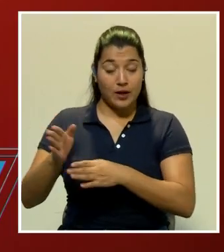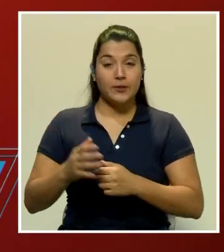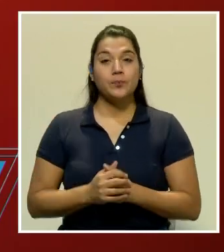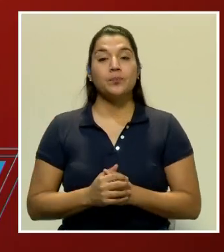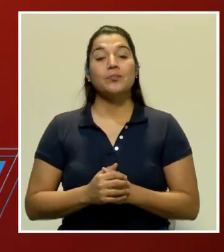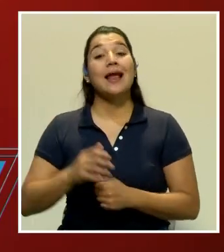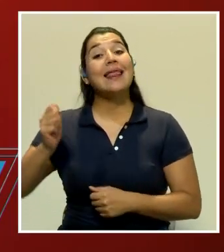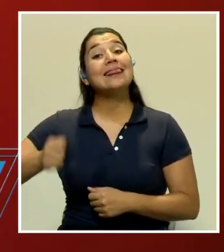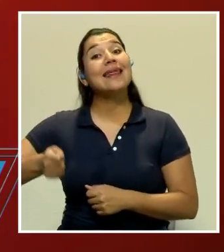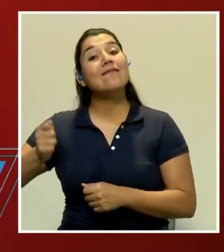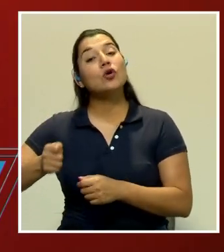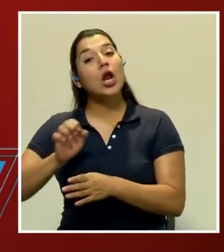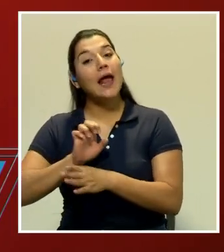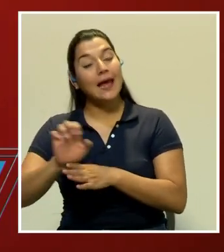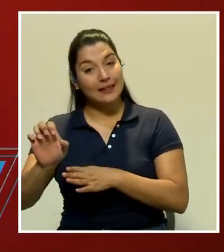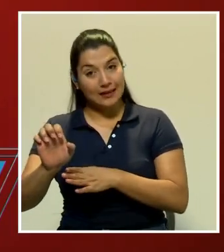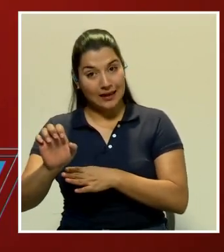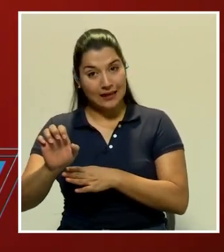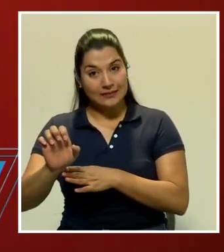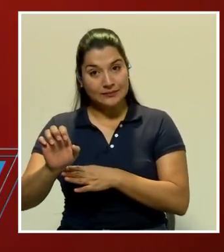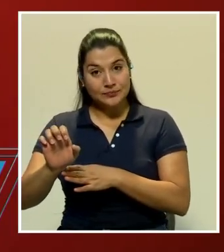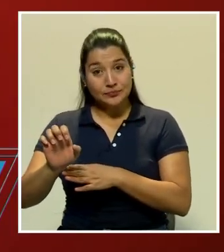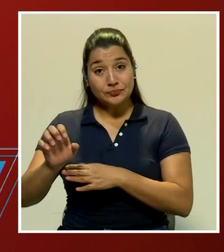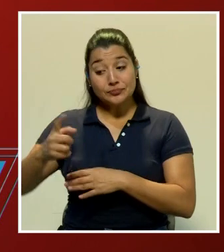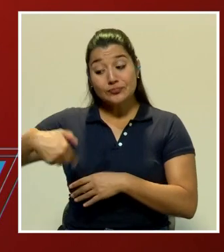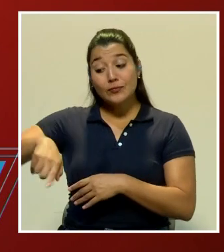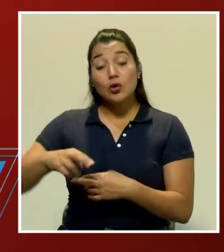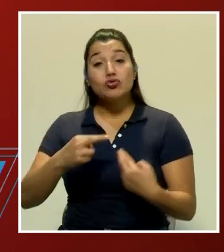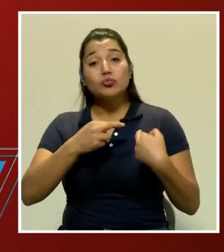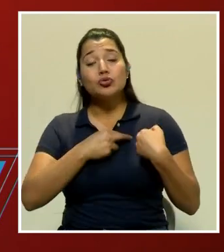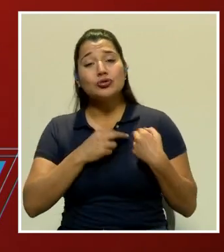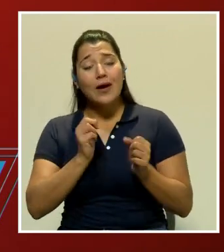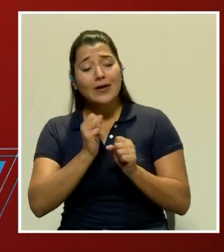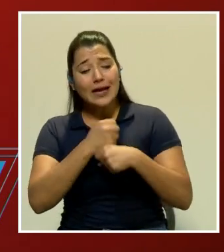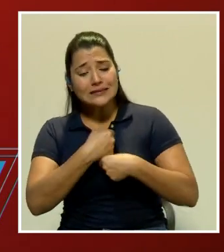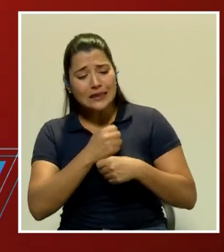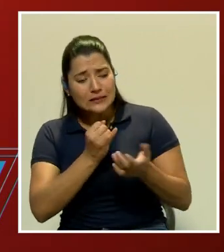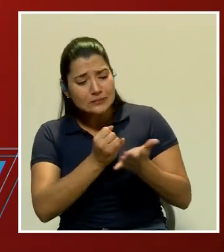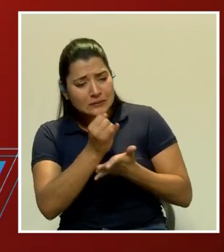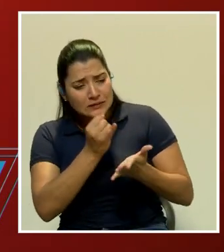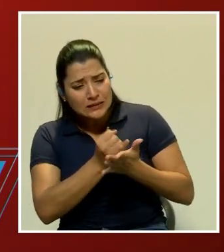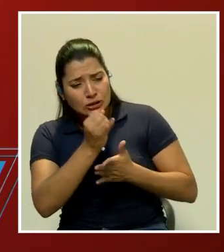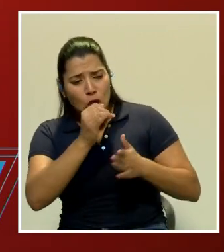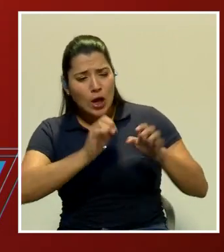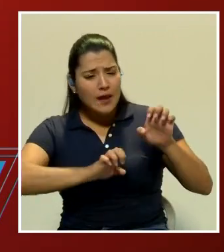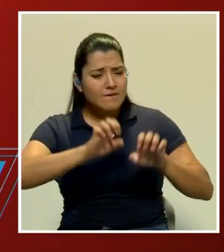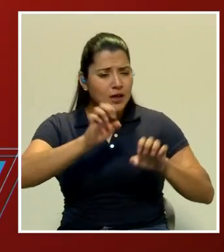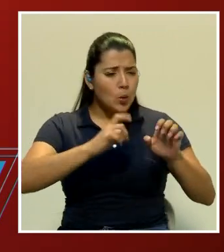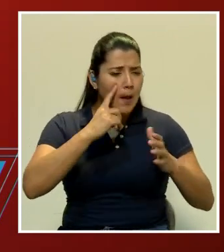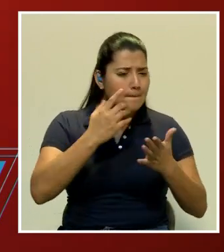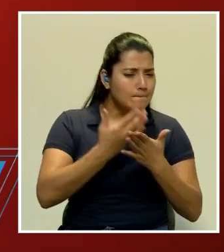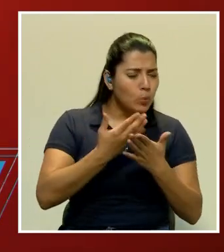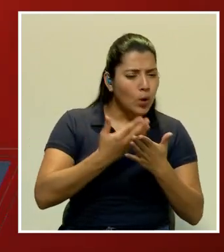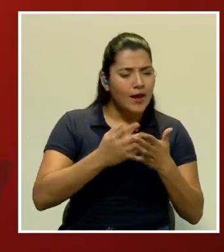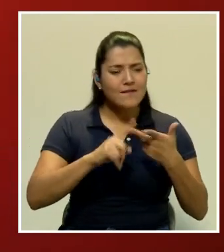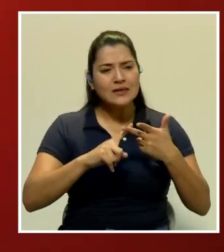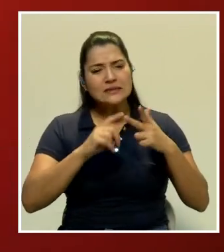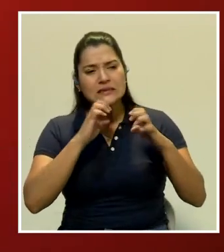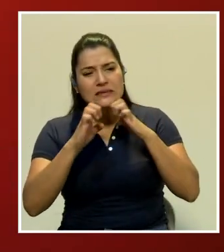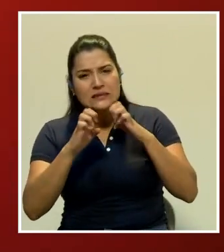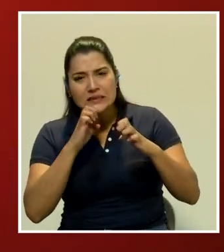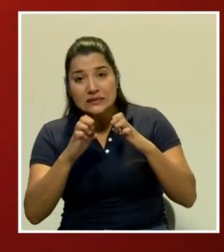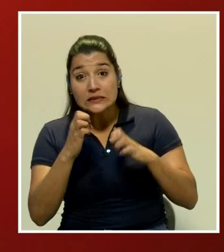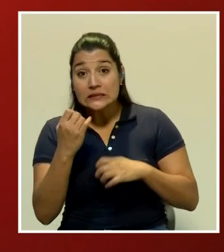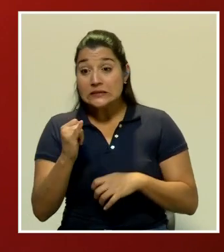de Ética evalúa todas las pruebas, investiga, hace entrevistas y si